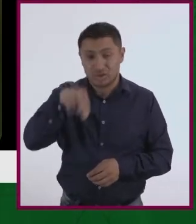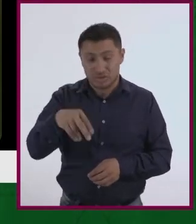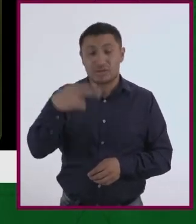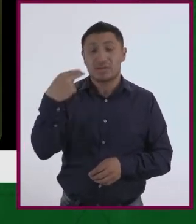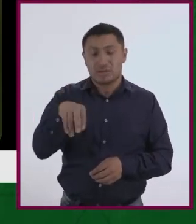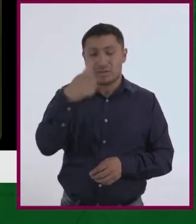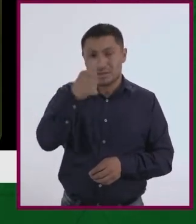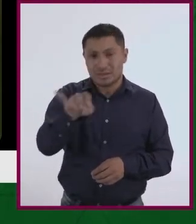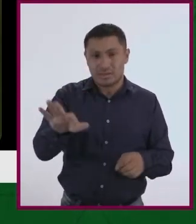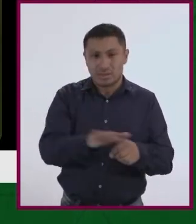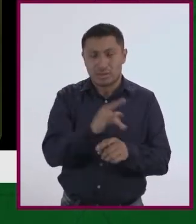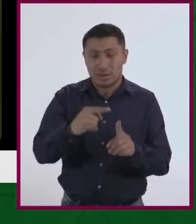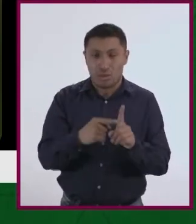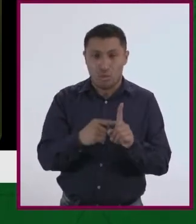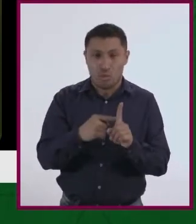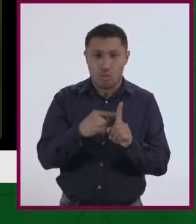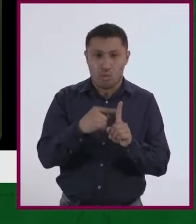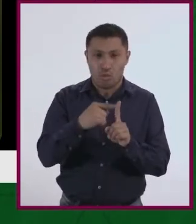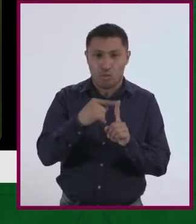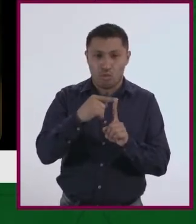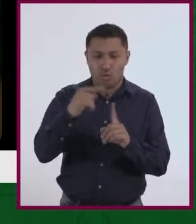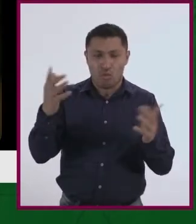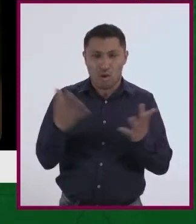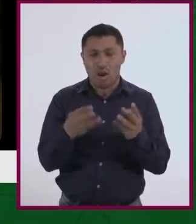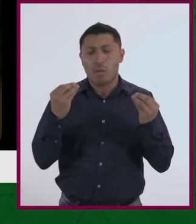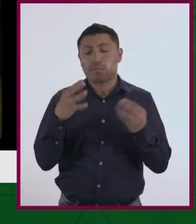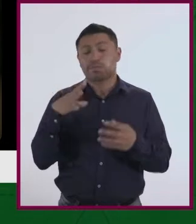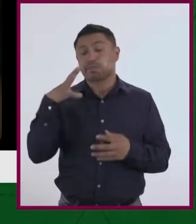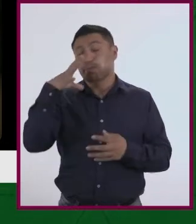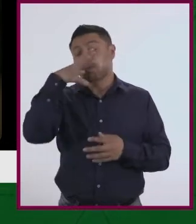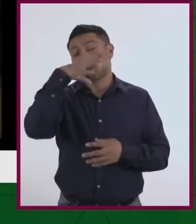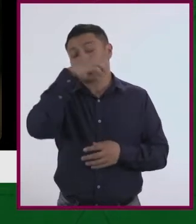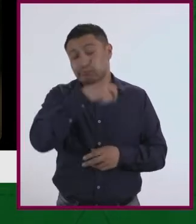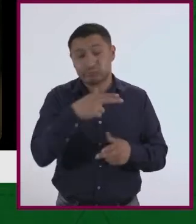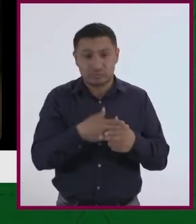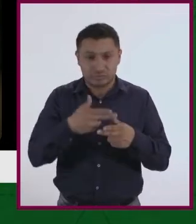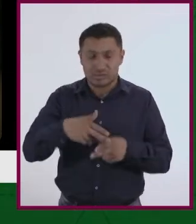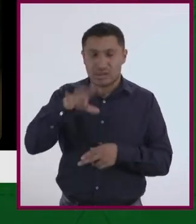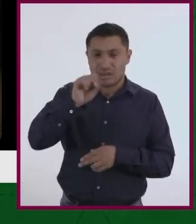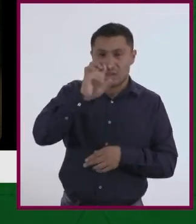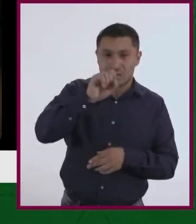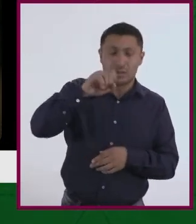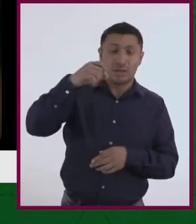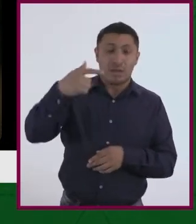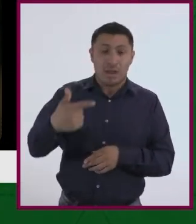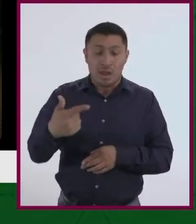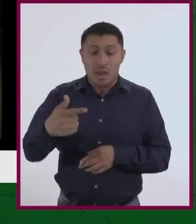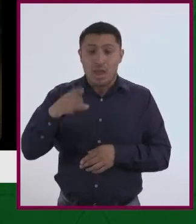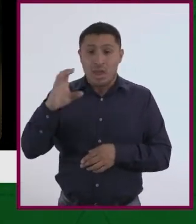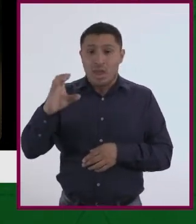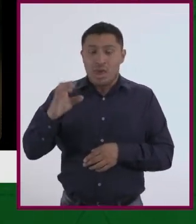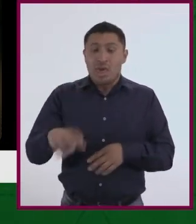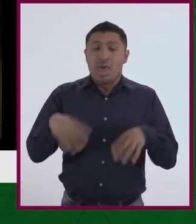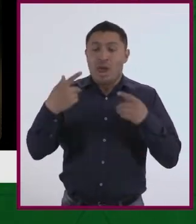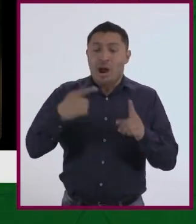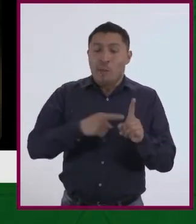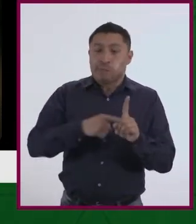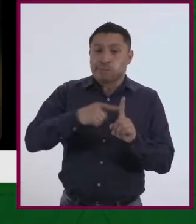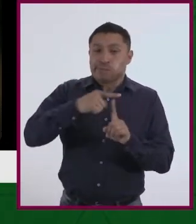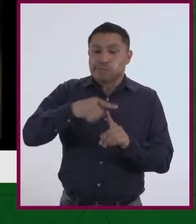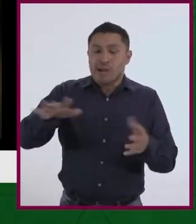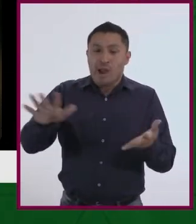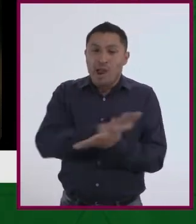porque en esta fase sube la temperatura generando mucho calor, hasta 60 grados, y a esa temperatura se